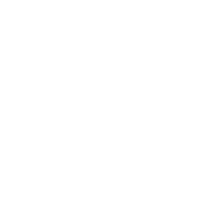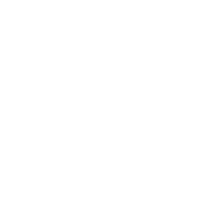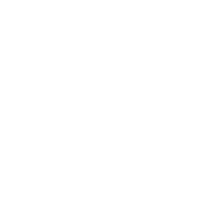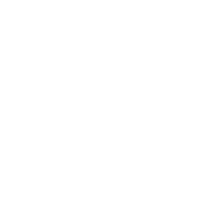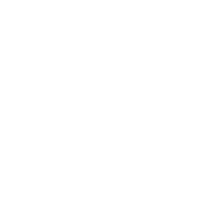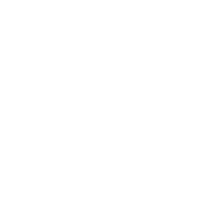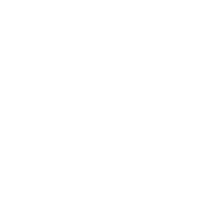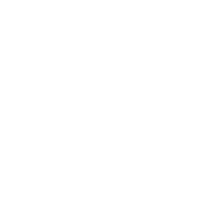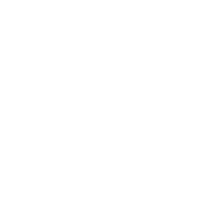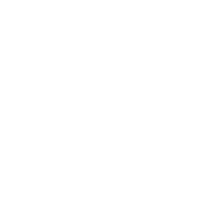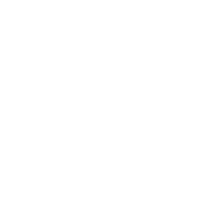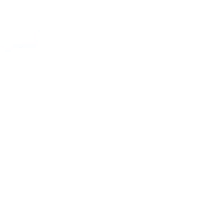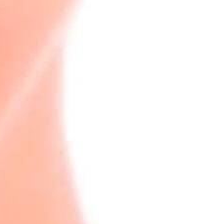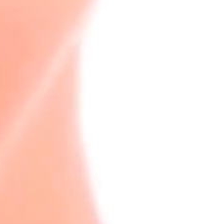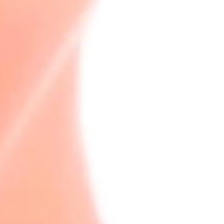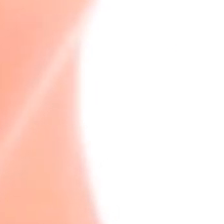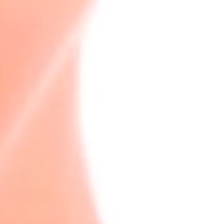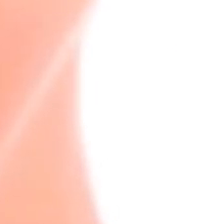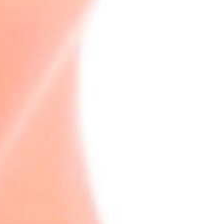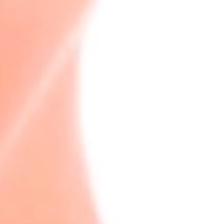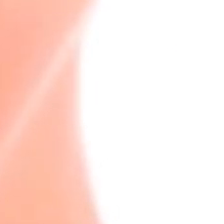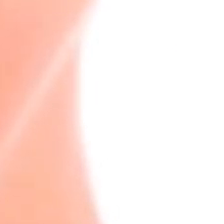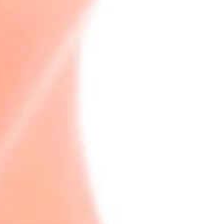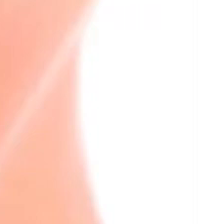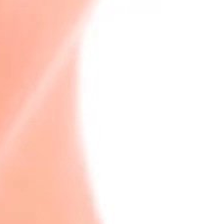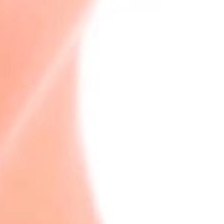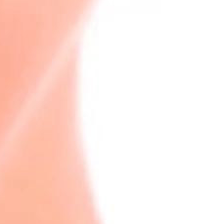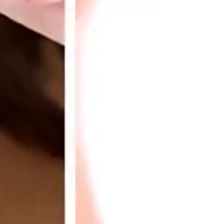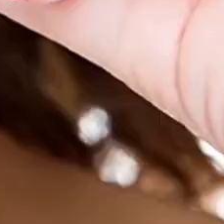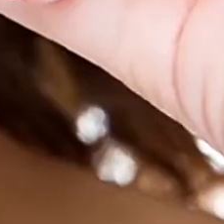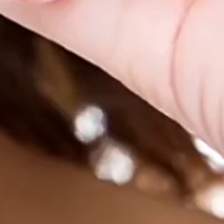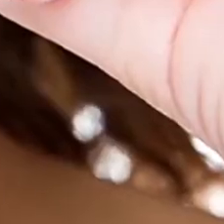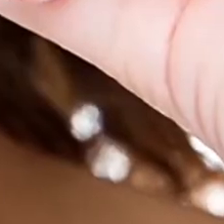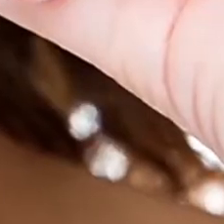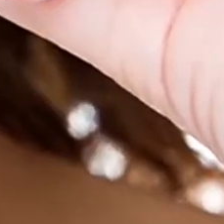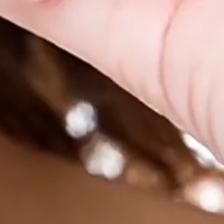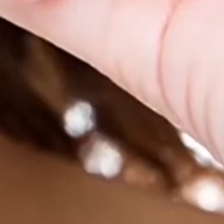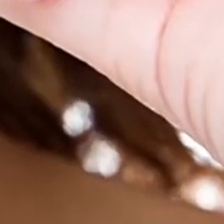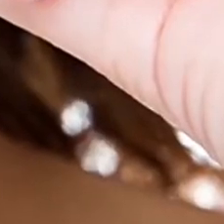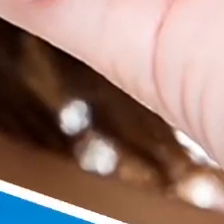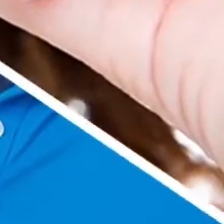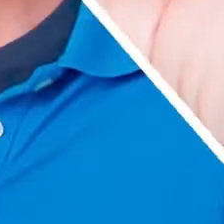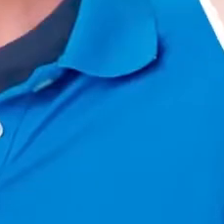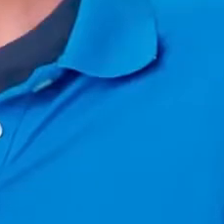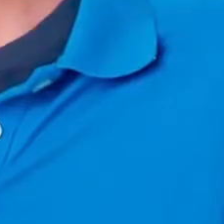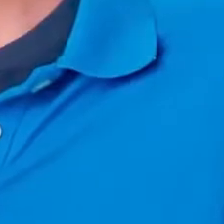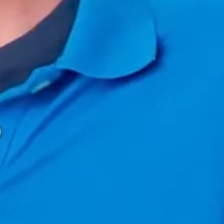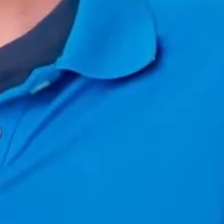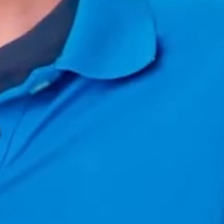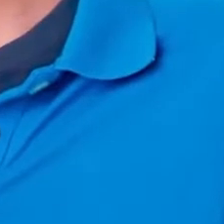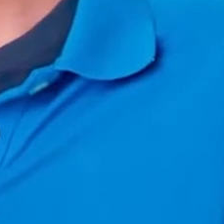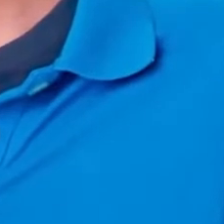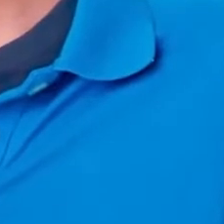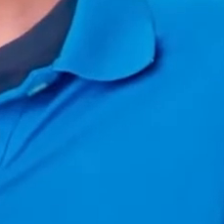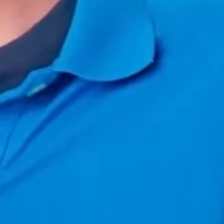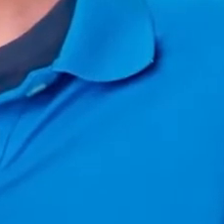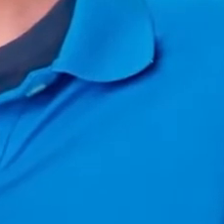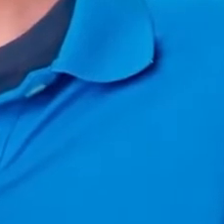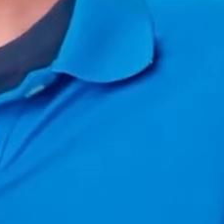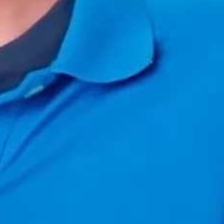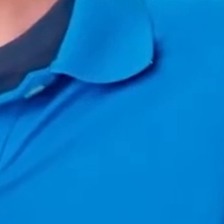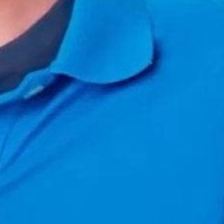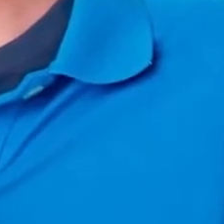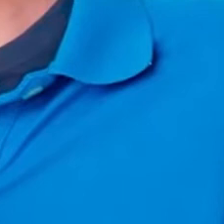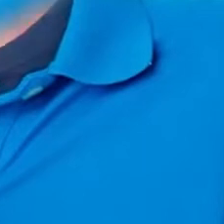En Cron disponemos de todos los sistemas modernos y la última tecnología para adaptarnos a tus gustos y presupuesto. No existe límite de edad para hacerse